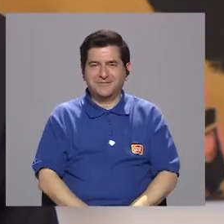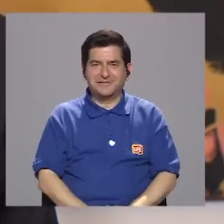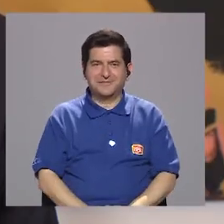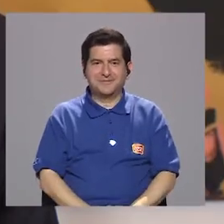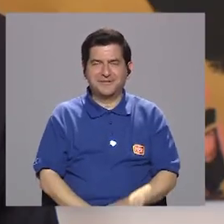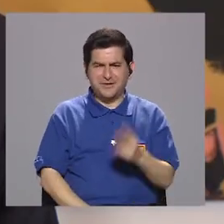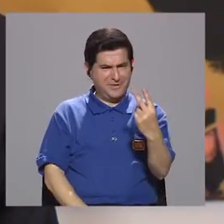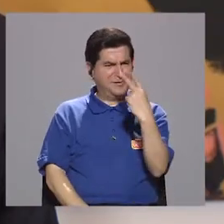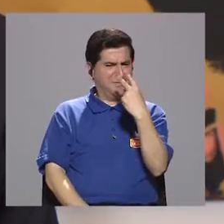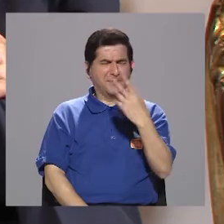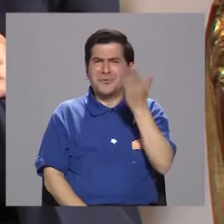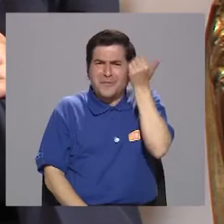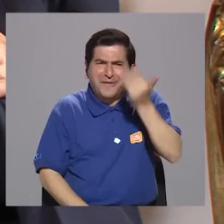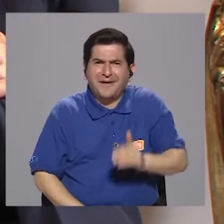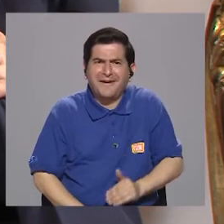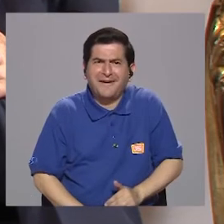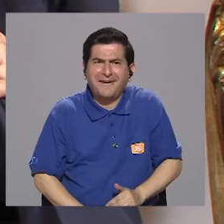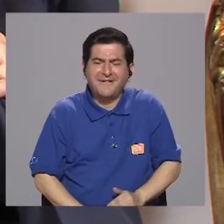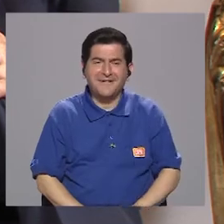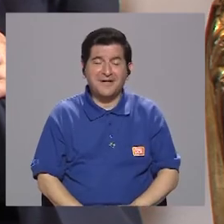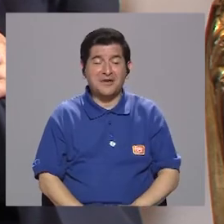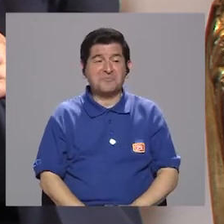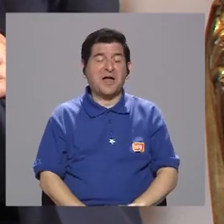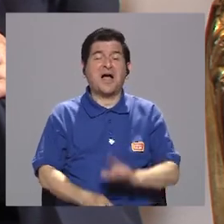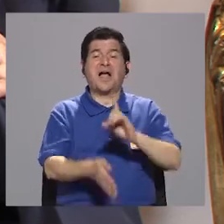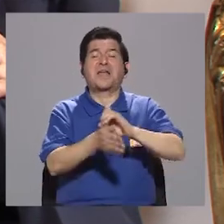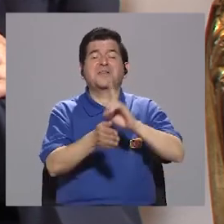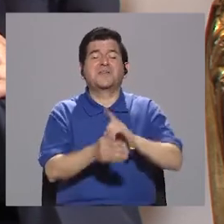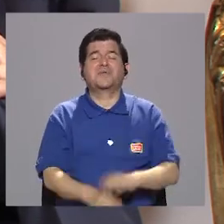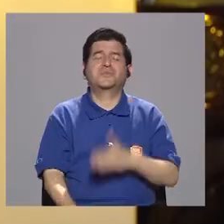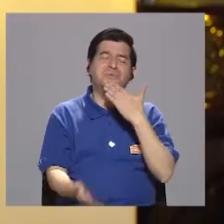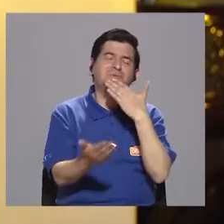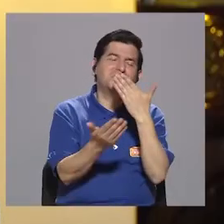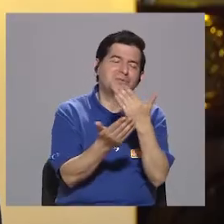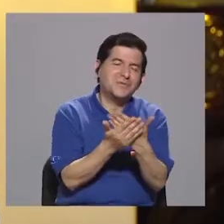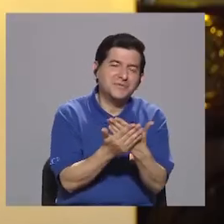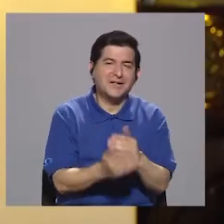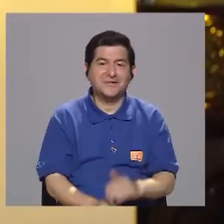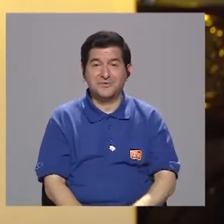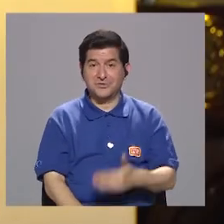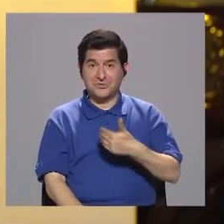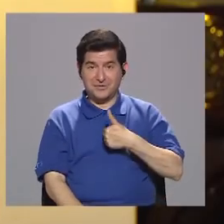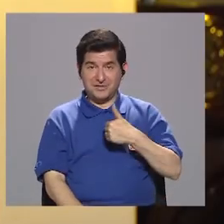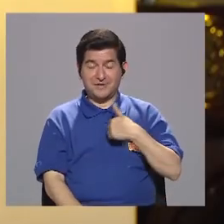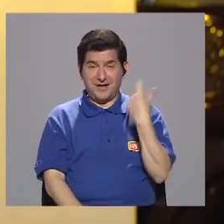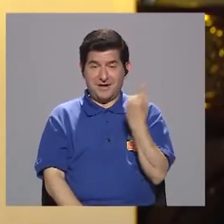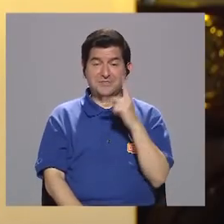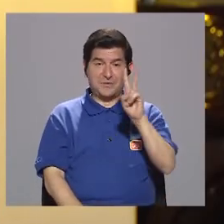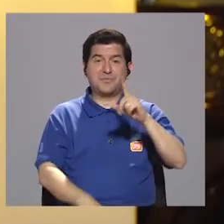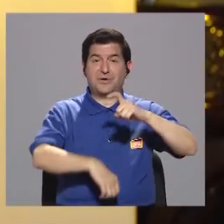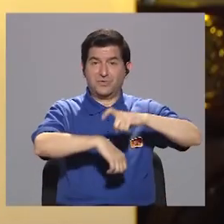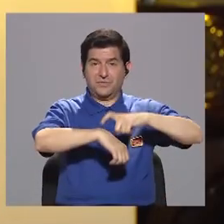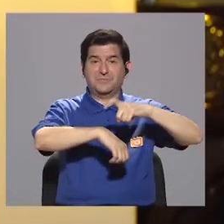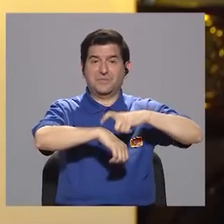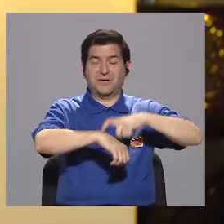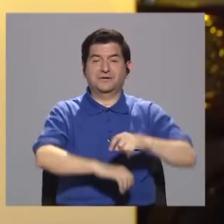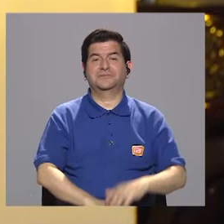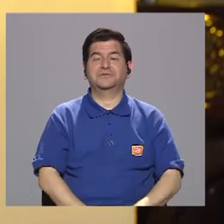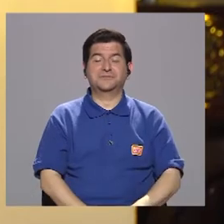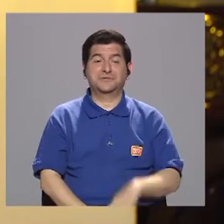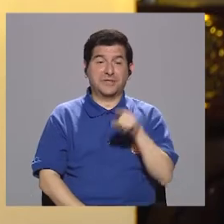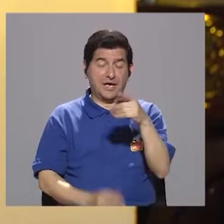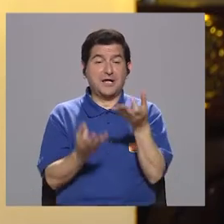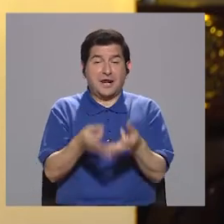siempre, siempre amable, siempre cariñoso, tenía esos dos momentos que eran